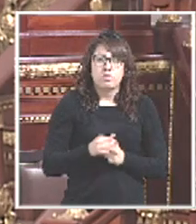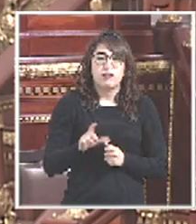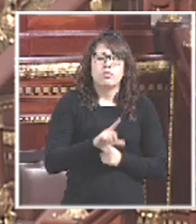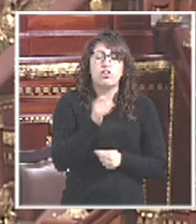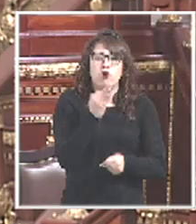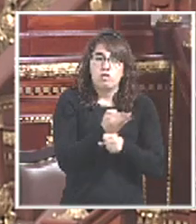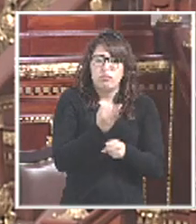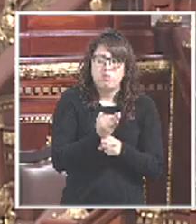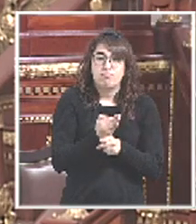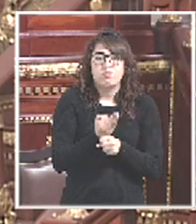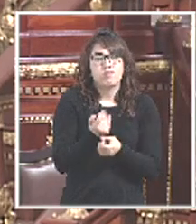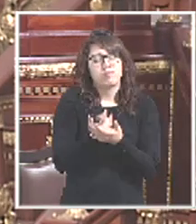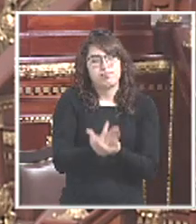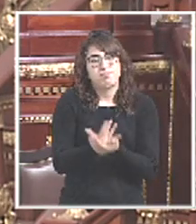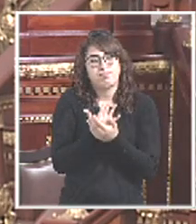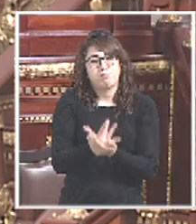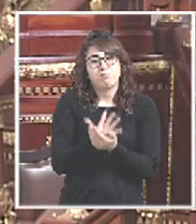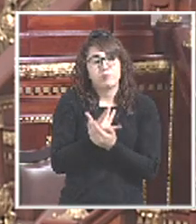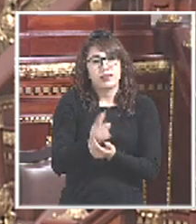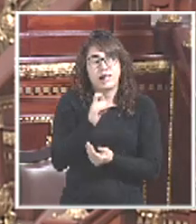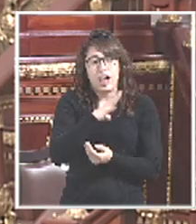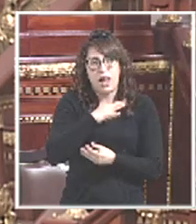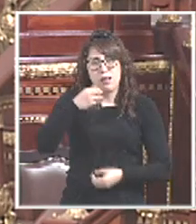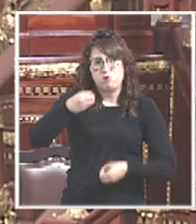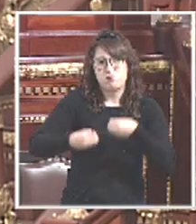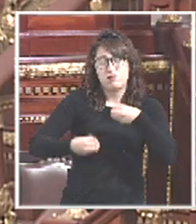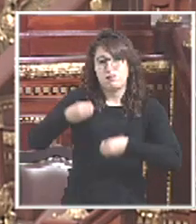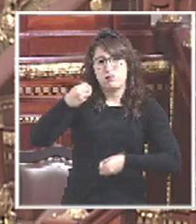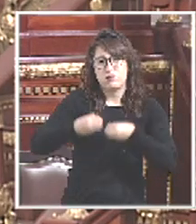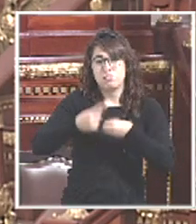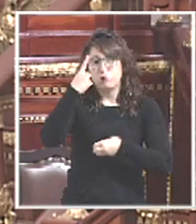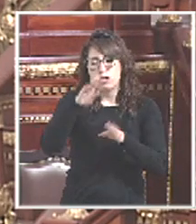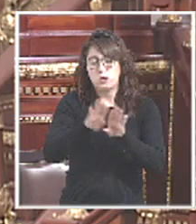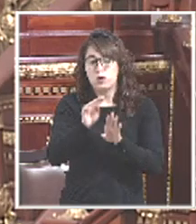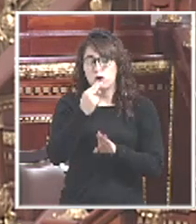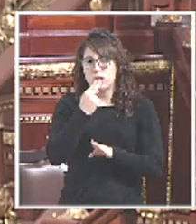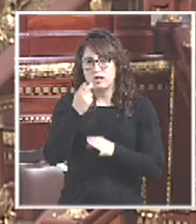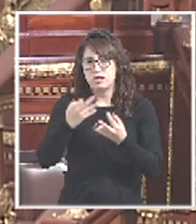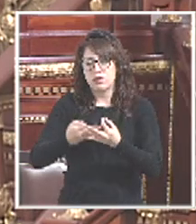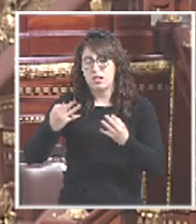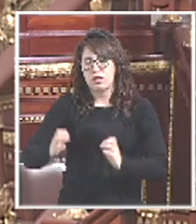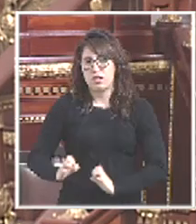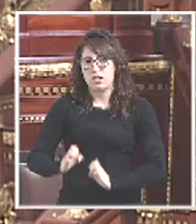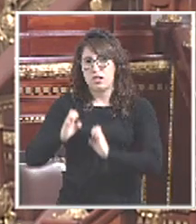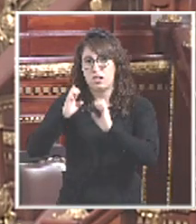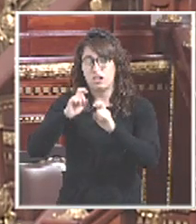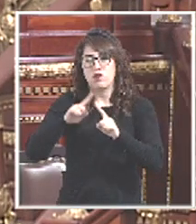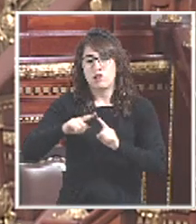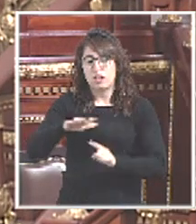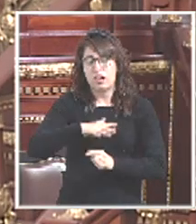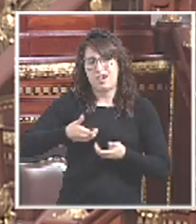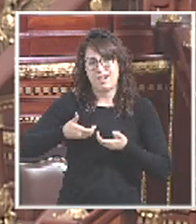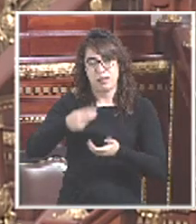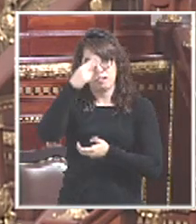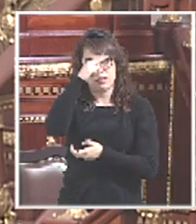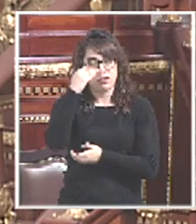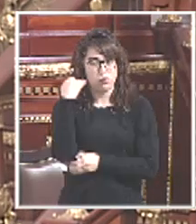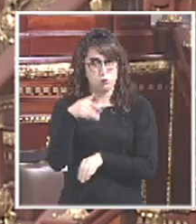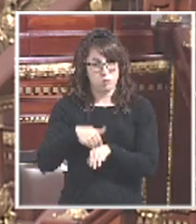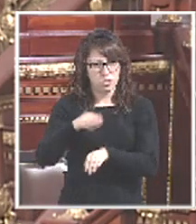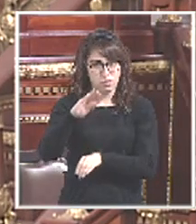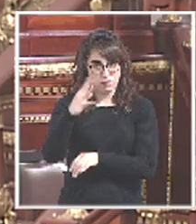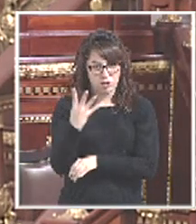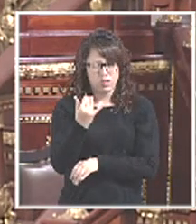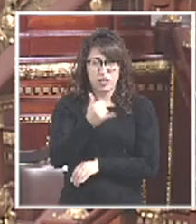pendiente la resolución de un procedimiento administrativo en materia de uso de suelo respecto de los predios ubicados en México-Tacuba 94